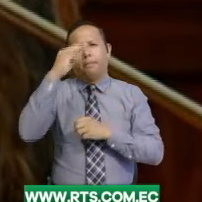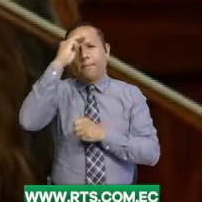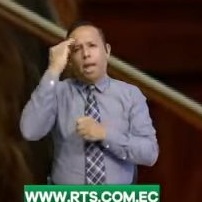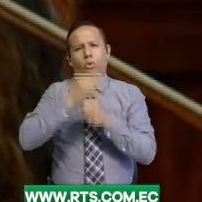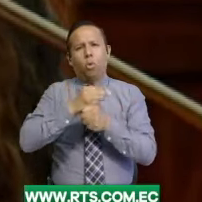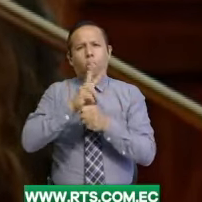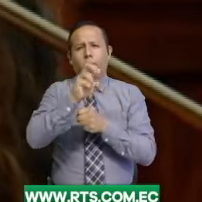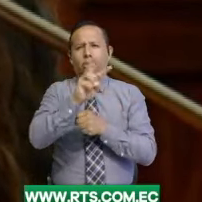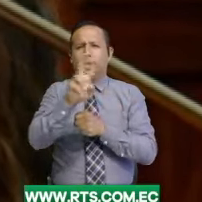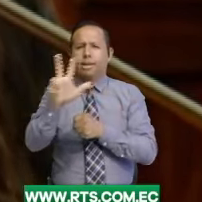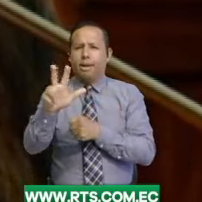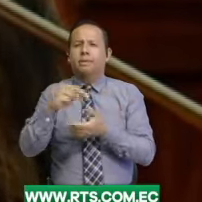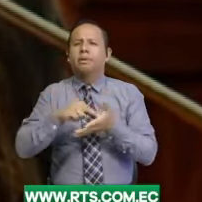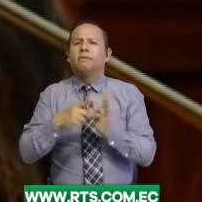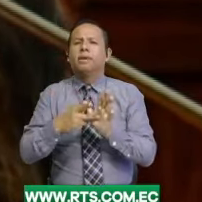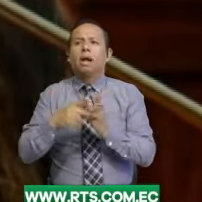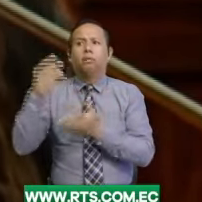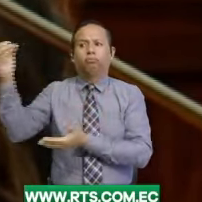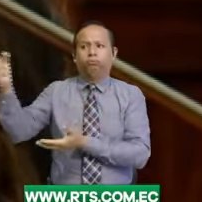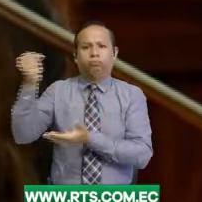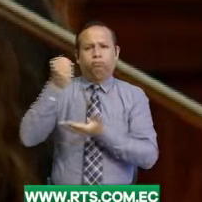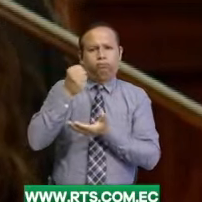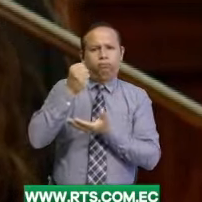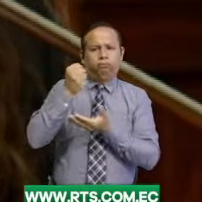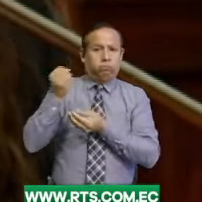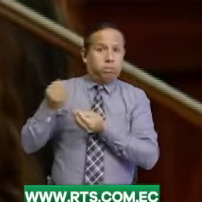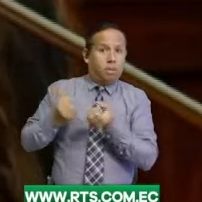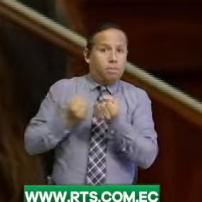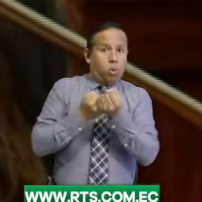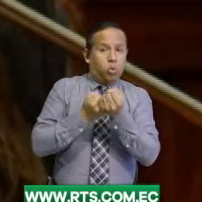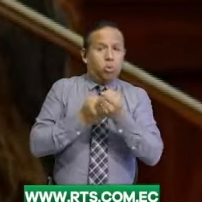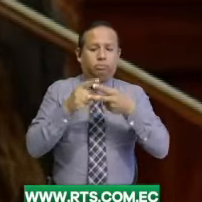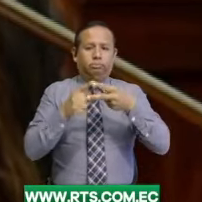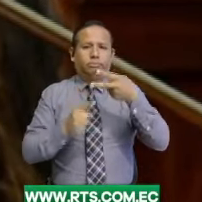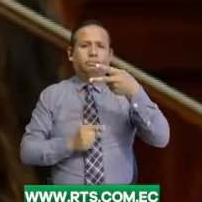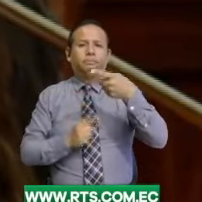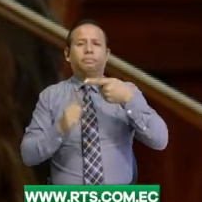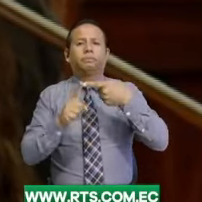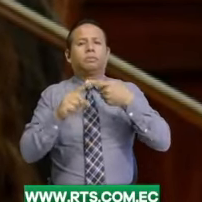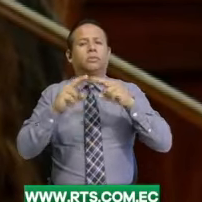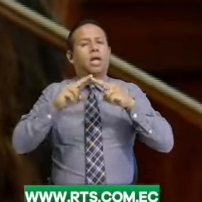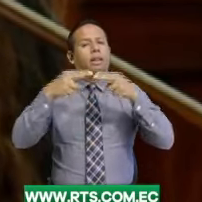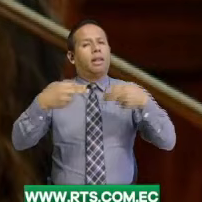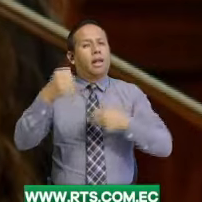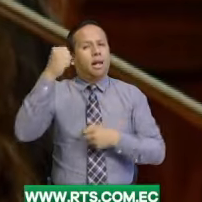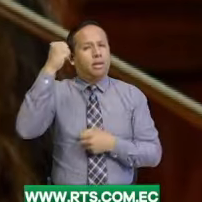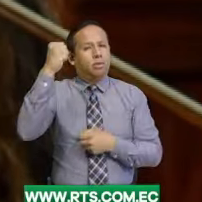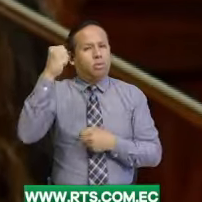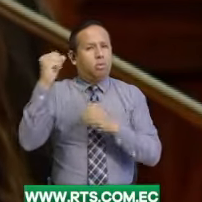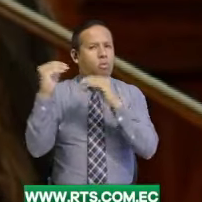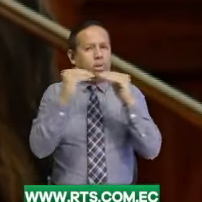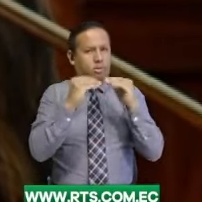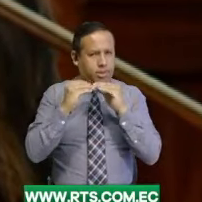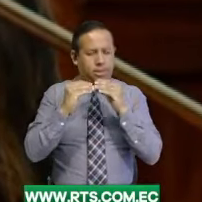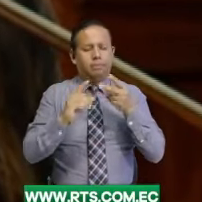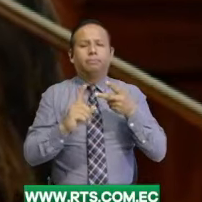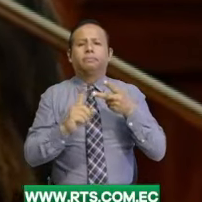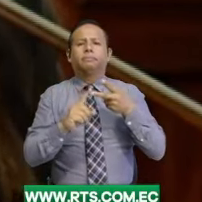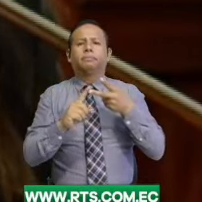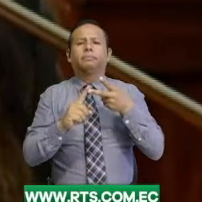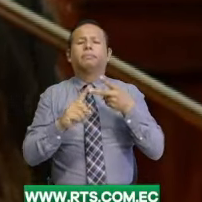2023, es financiada para 2 líneas temáticas. La primera, derechos humanos y democracia. La segunda,